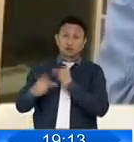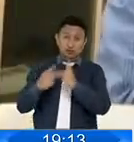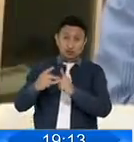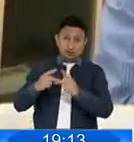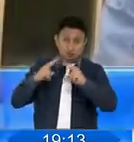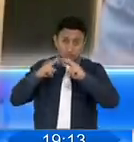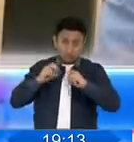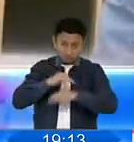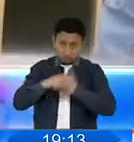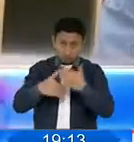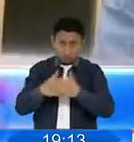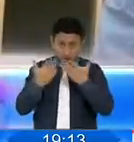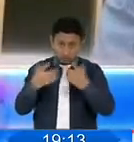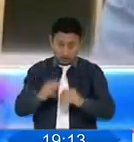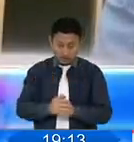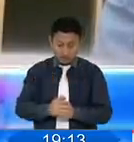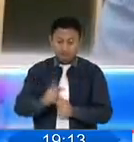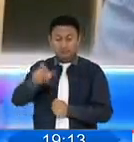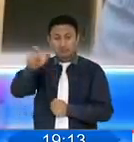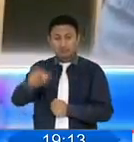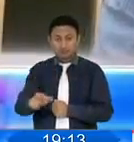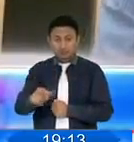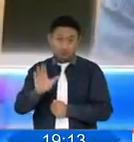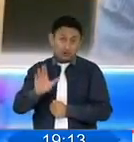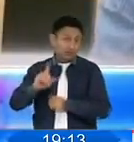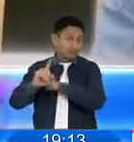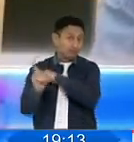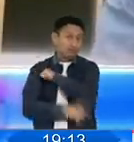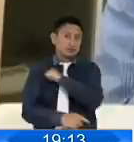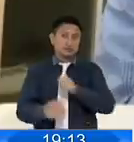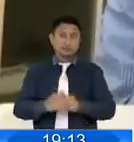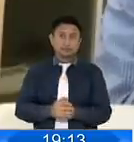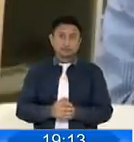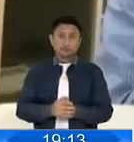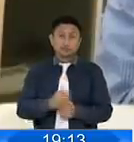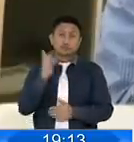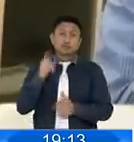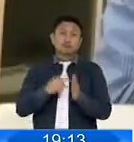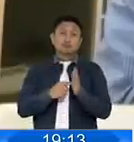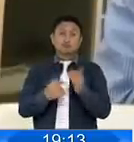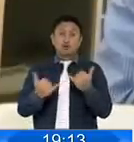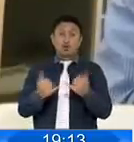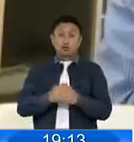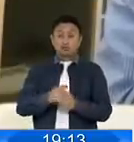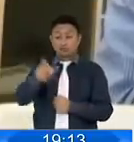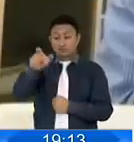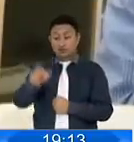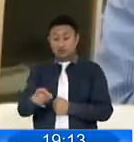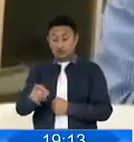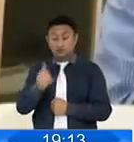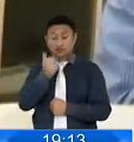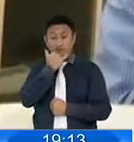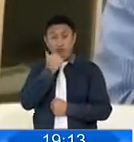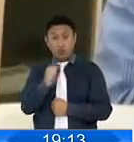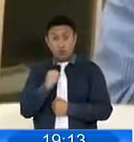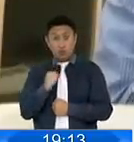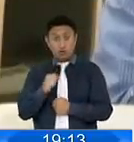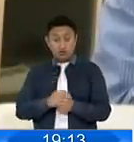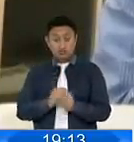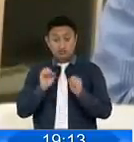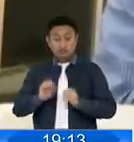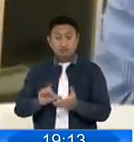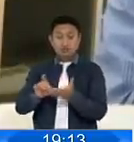la sanción que corresponda. En este caso, de ser infracción gravísima, sería la